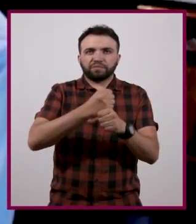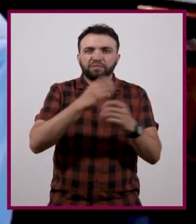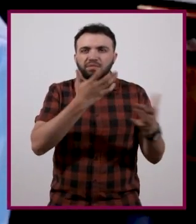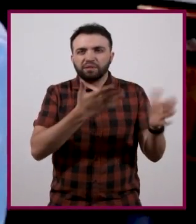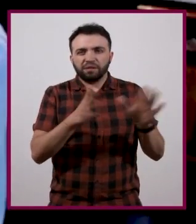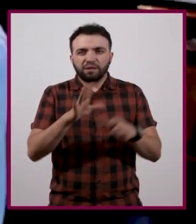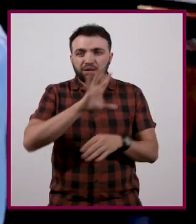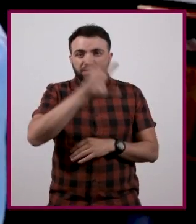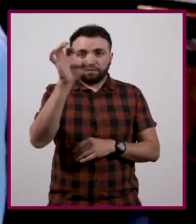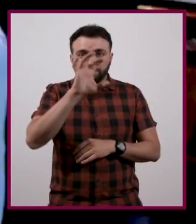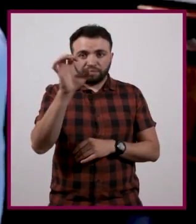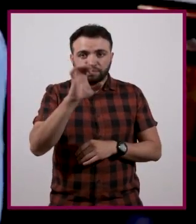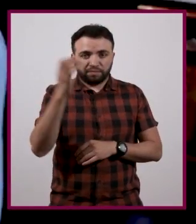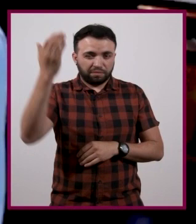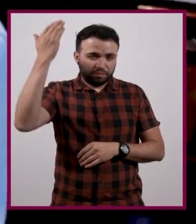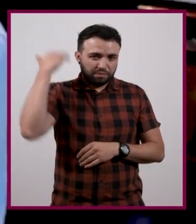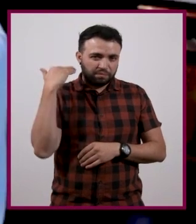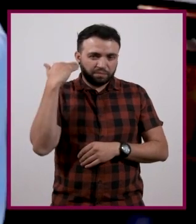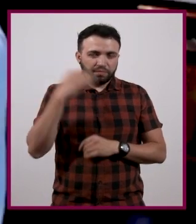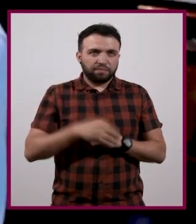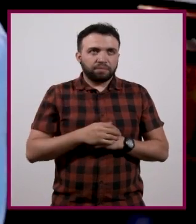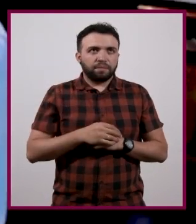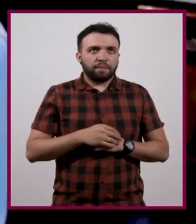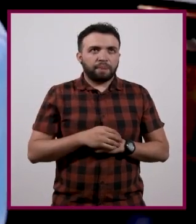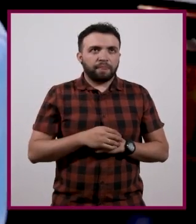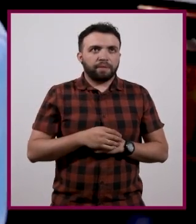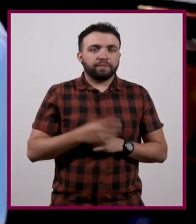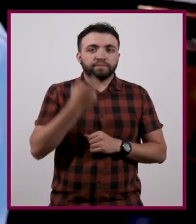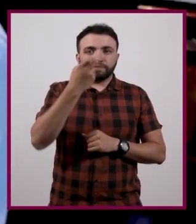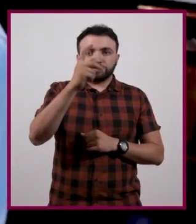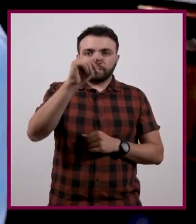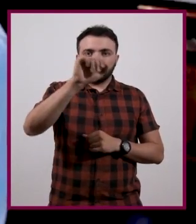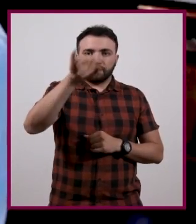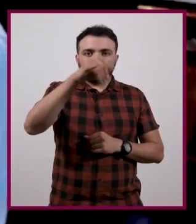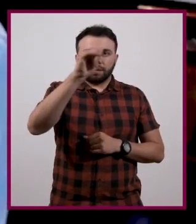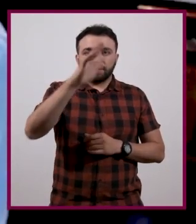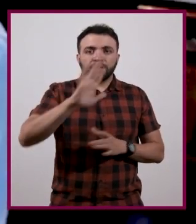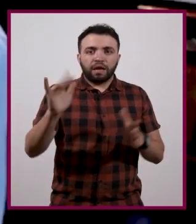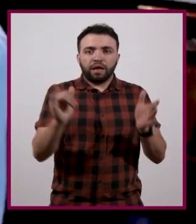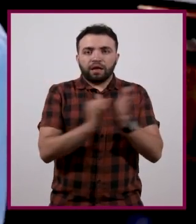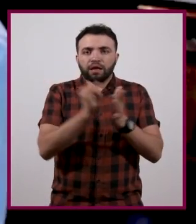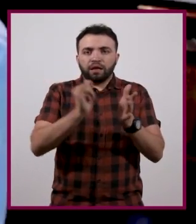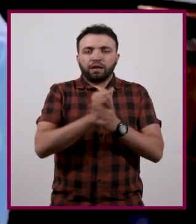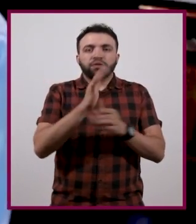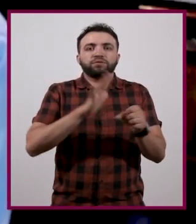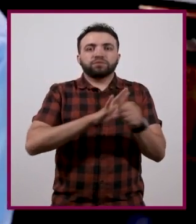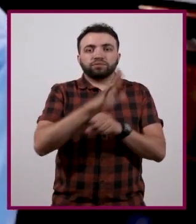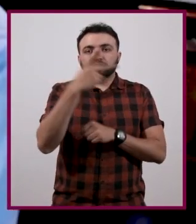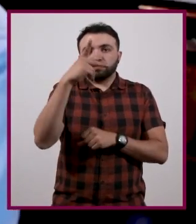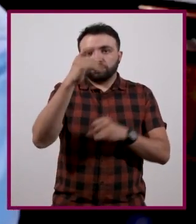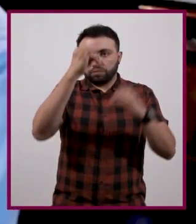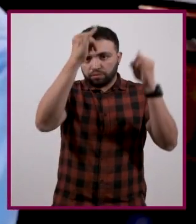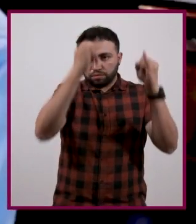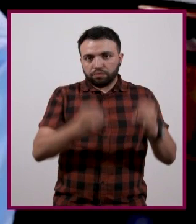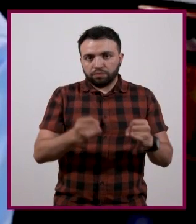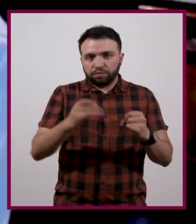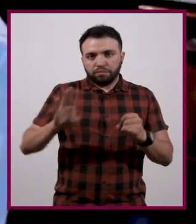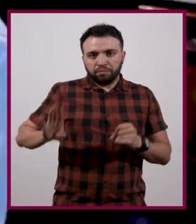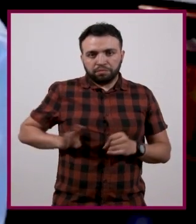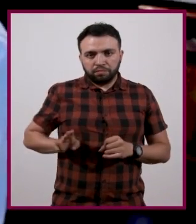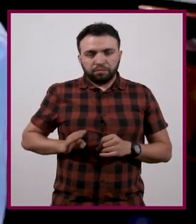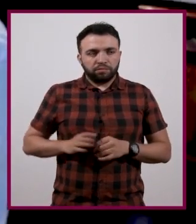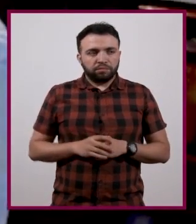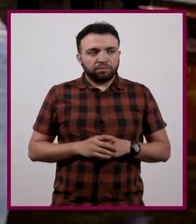un poco antes, ya el Tajín está construyendo con un elemento que es característico de su arquitectura,